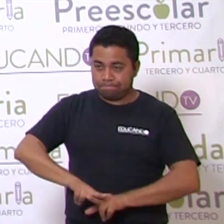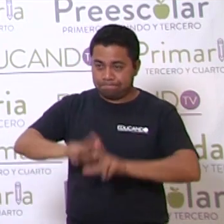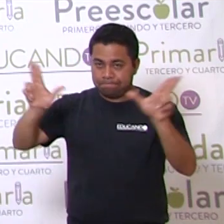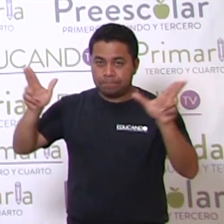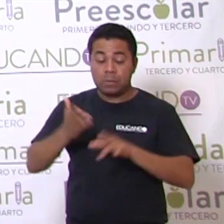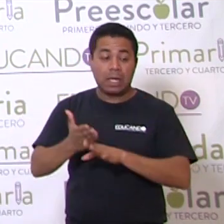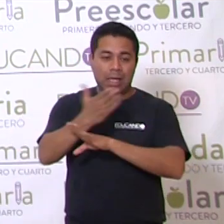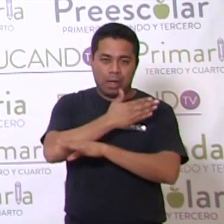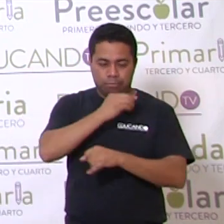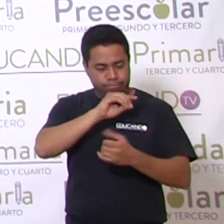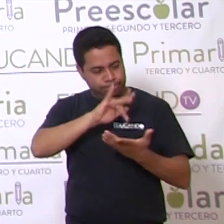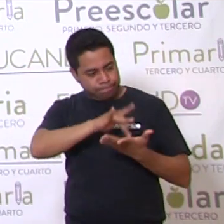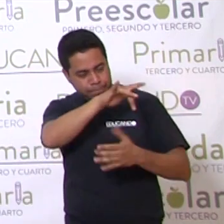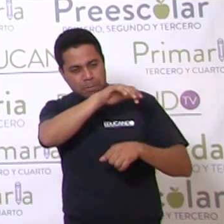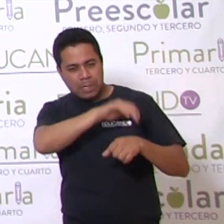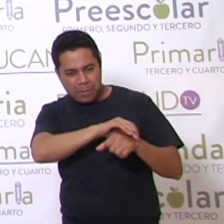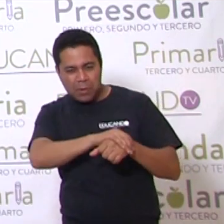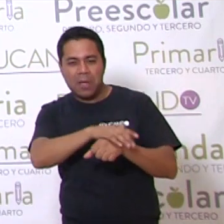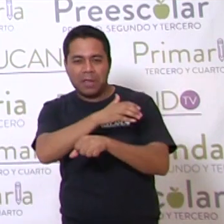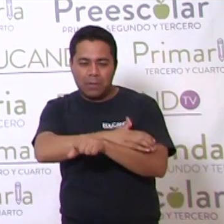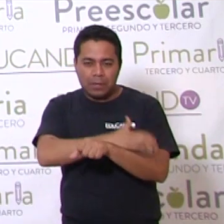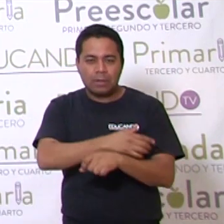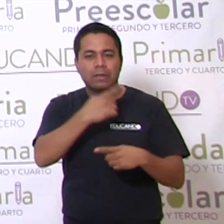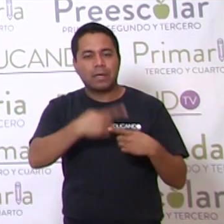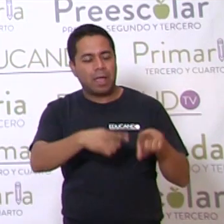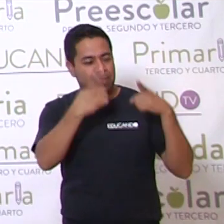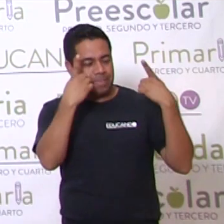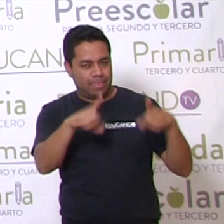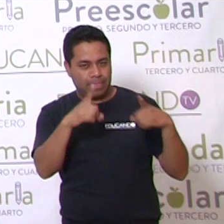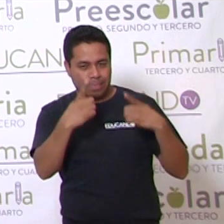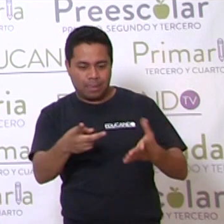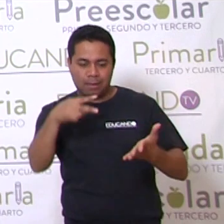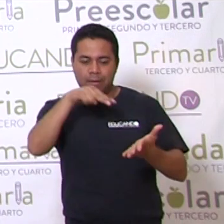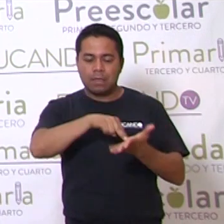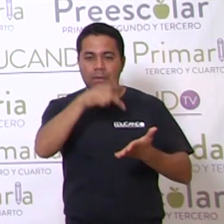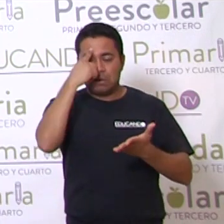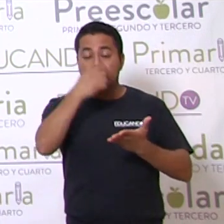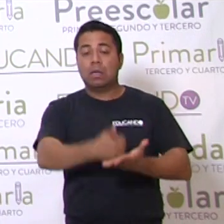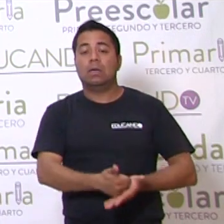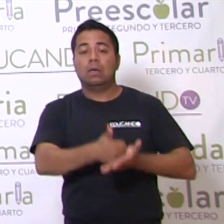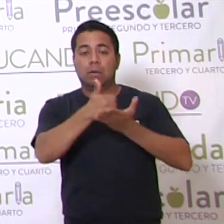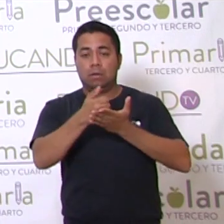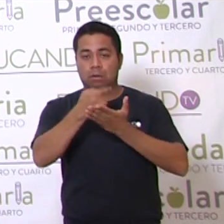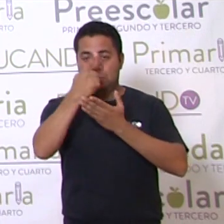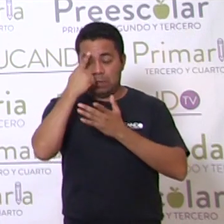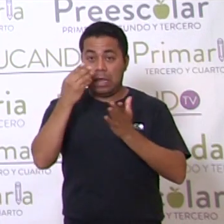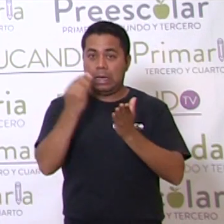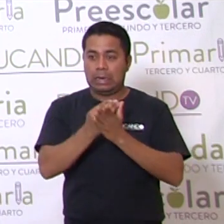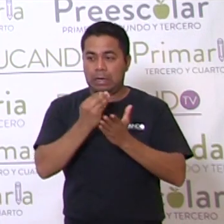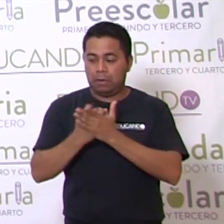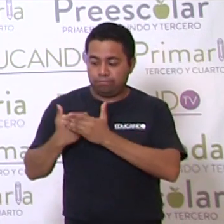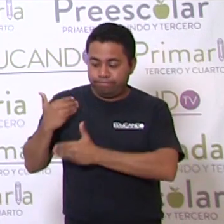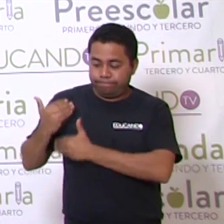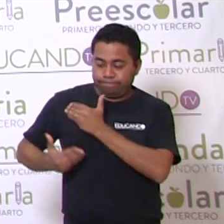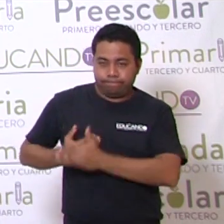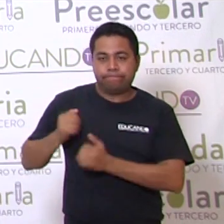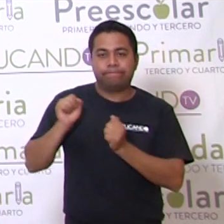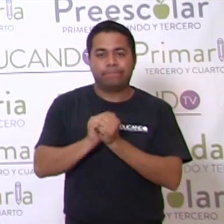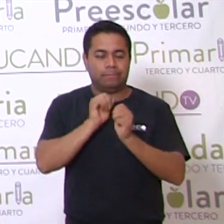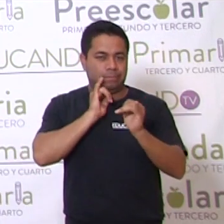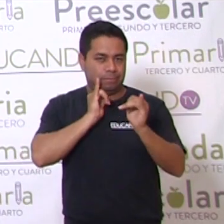antes agradecerle a nuestro amigo y compañero David Ramírez, quien nos estuvo apoyando durante toda la sesión con